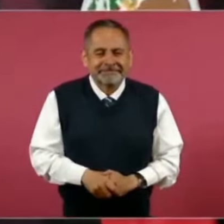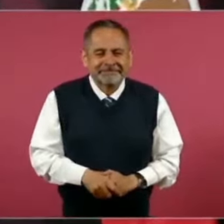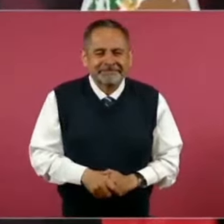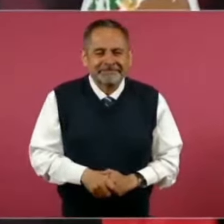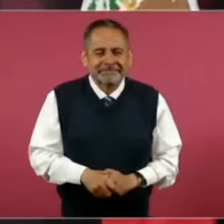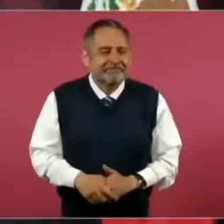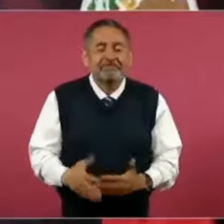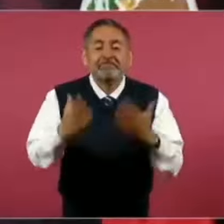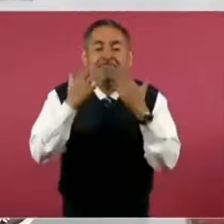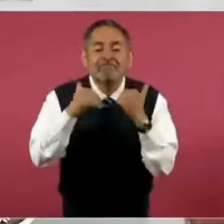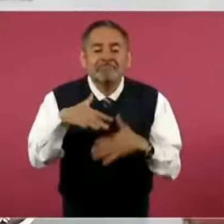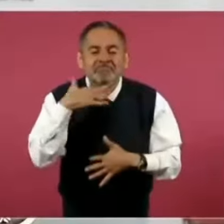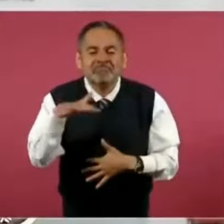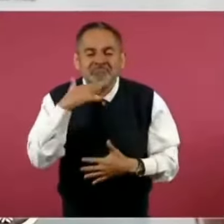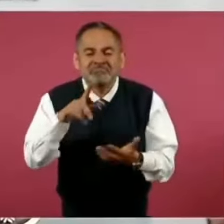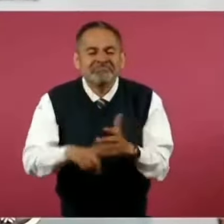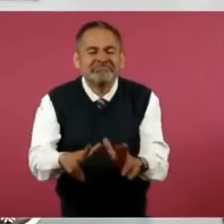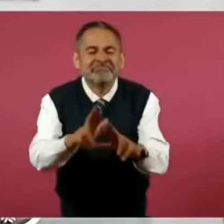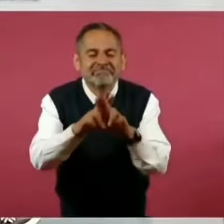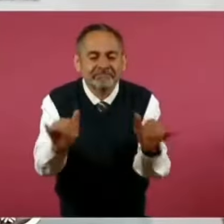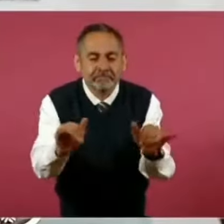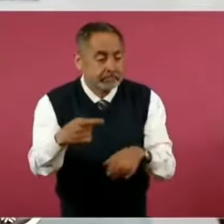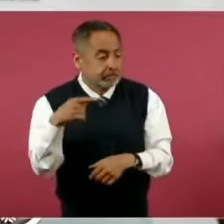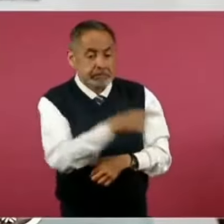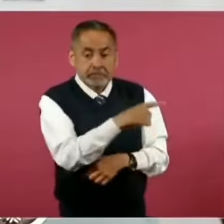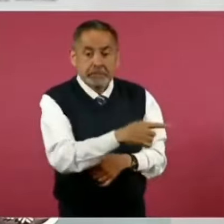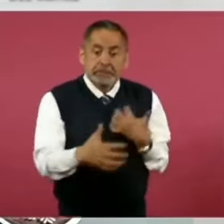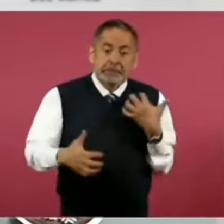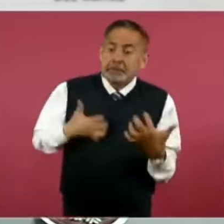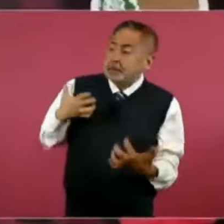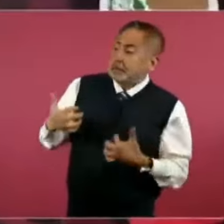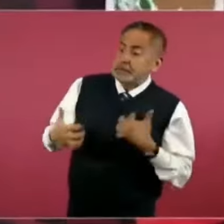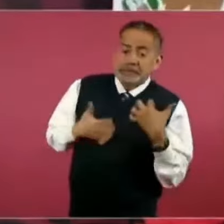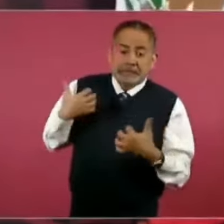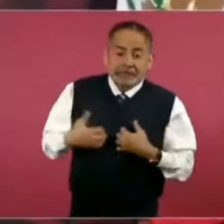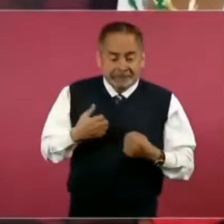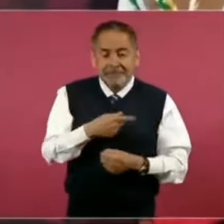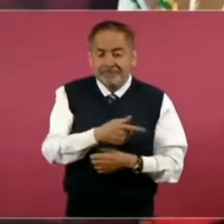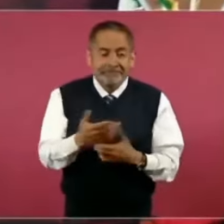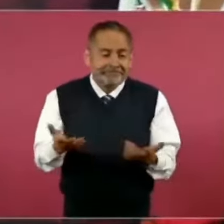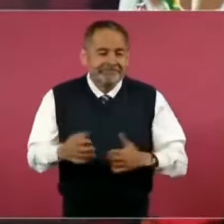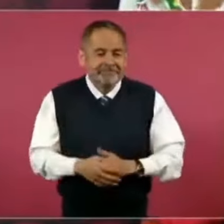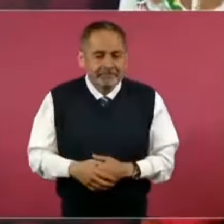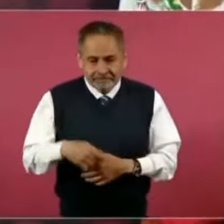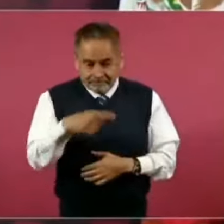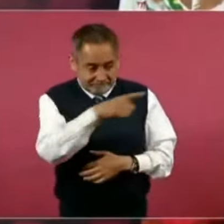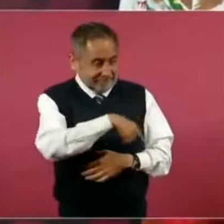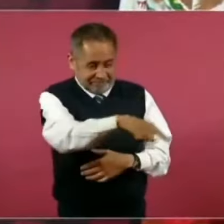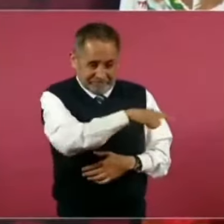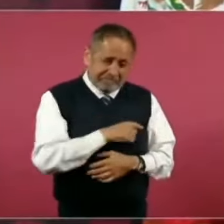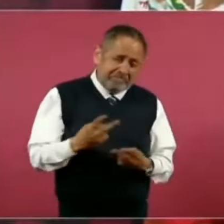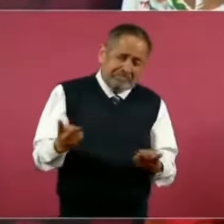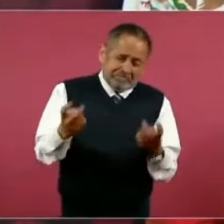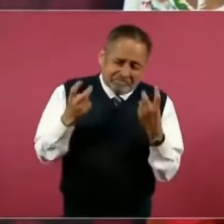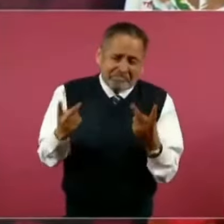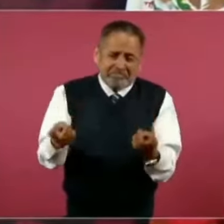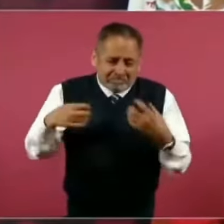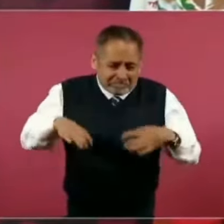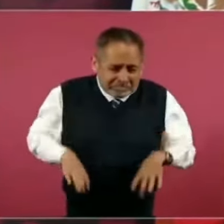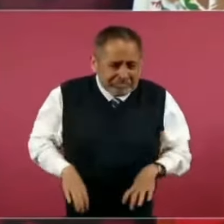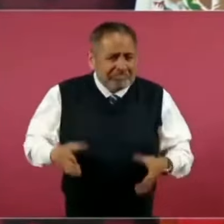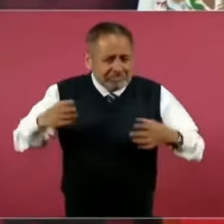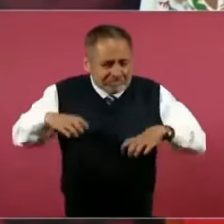de que no hay corrupción. Eso les molesta mucho. Cuando ellos se dedicaban a saquear,